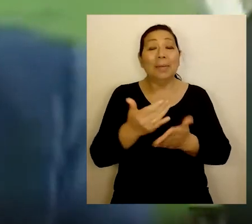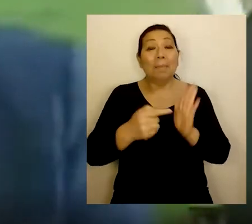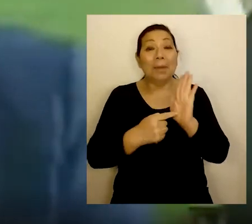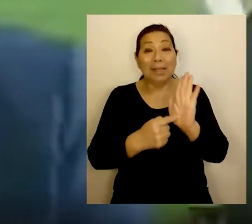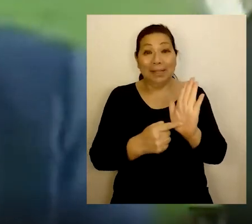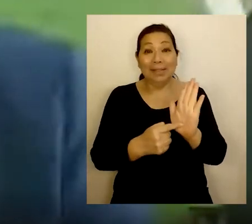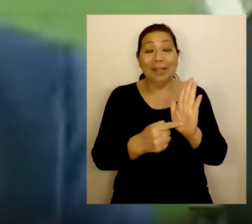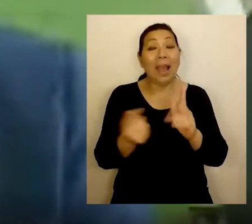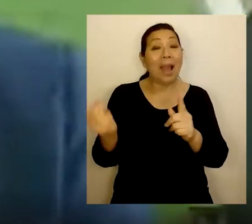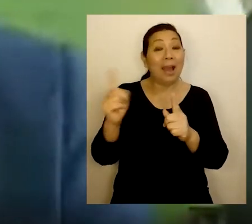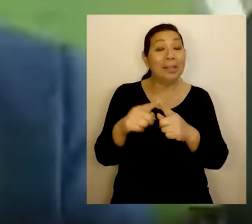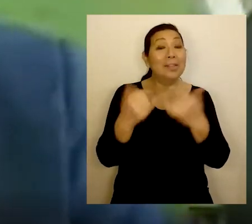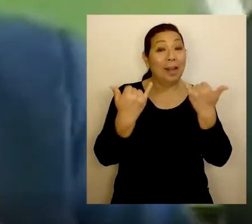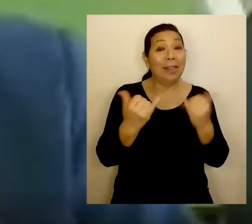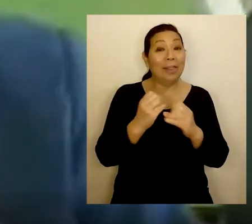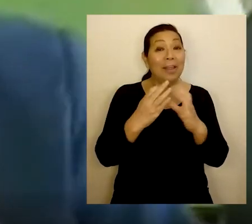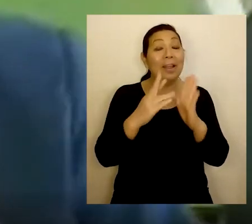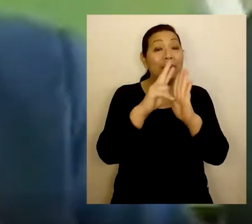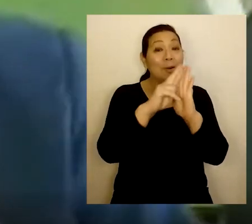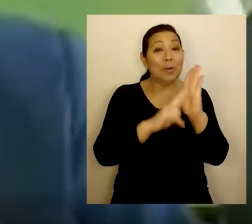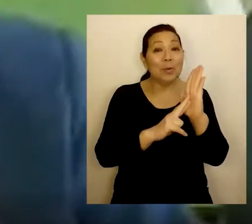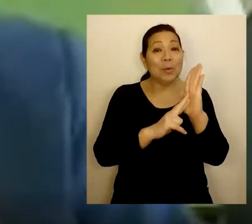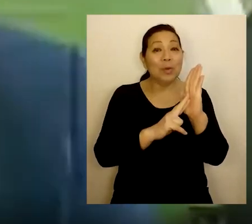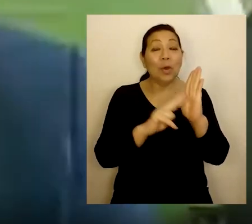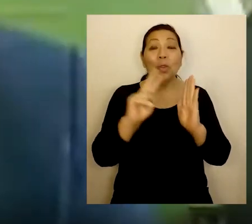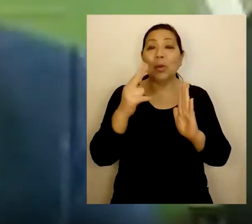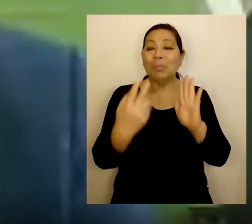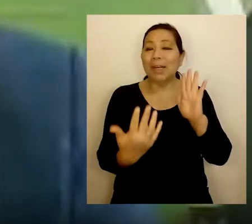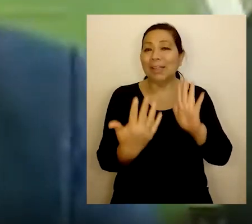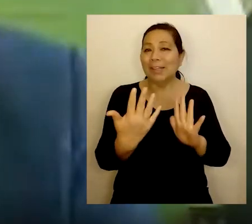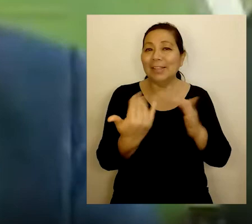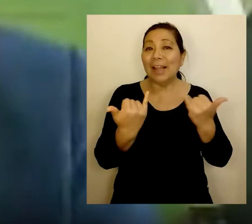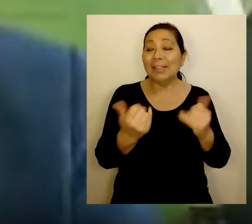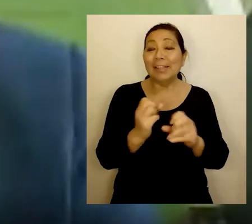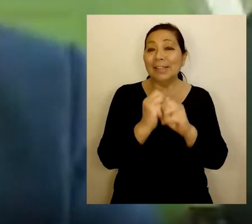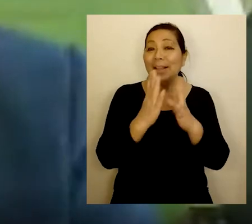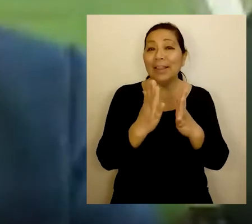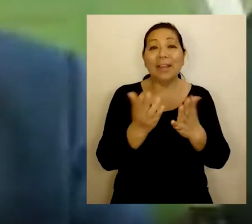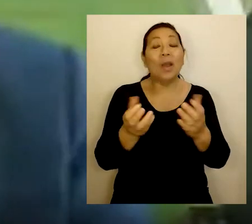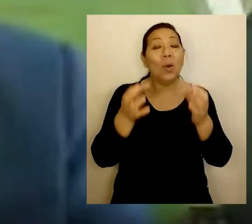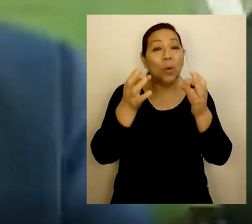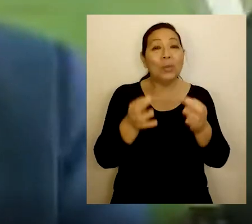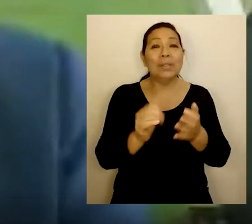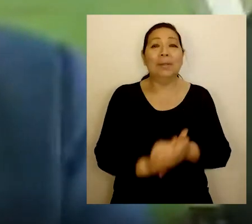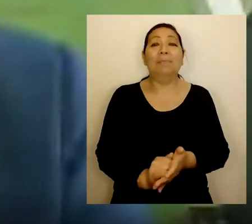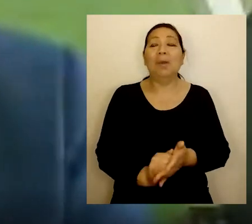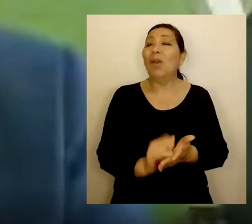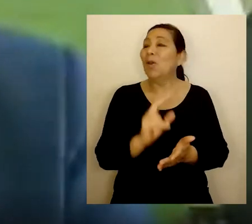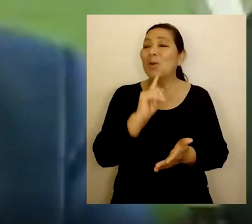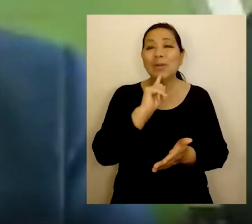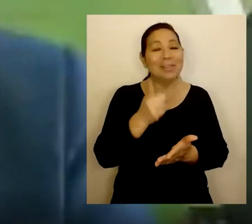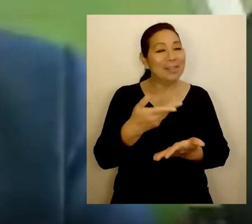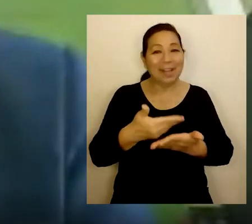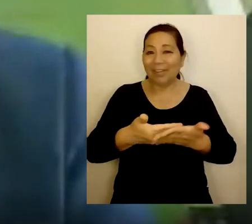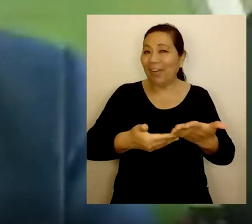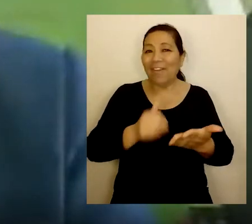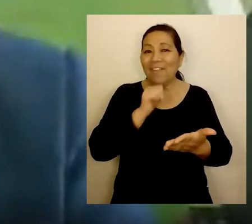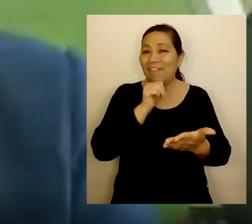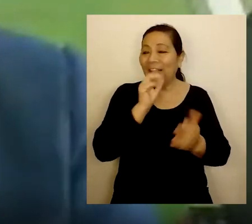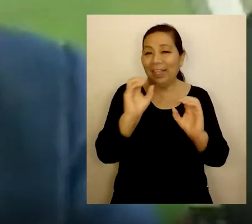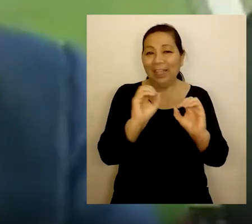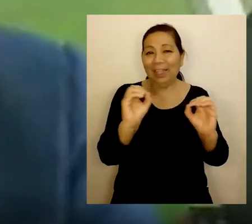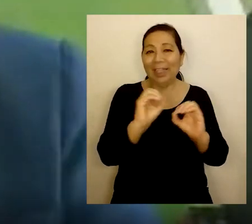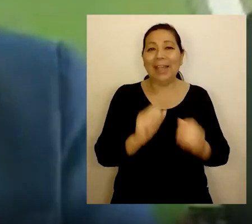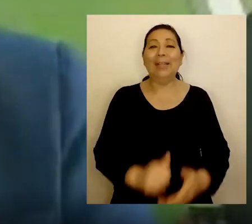presente caso, a la fecha en que se emite esa resolución, es del 2015, es decir, a esa fecha justamente no estaba vigente todavía la